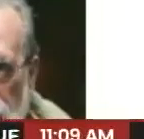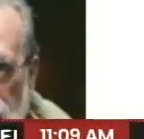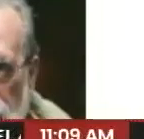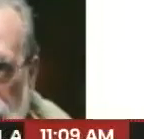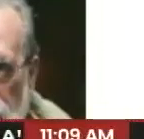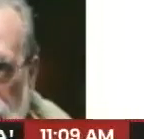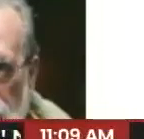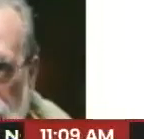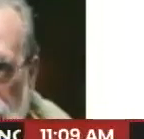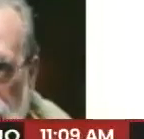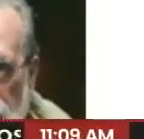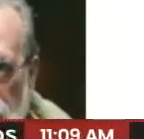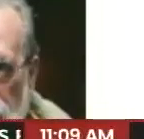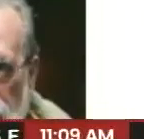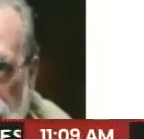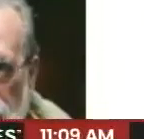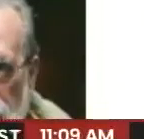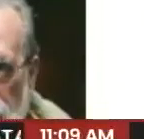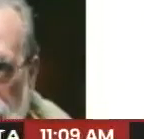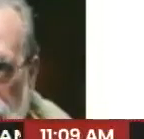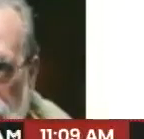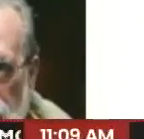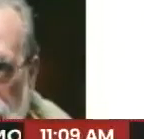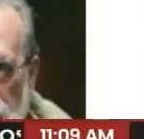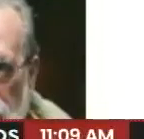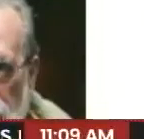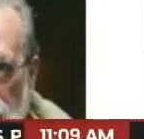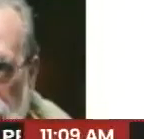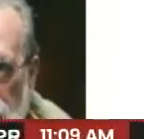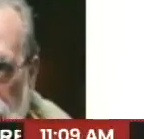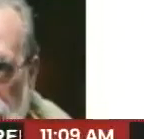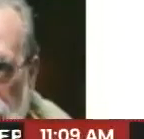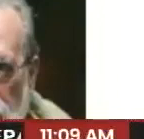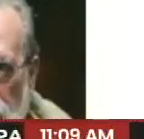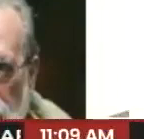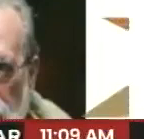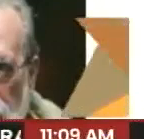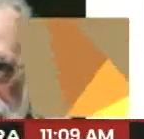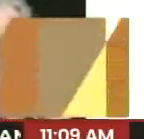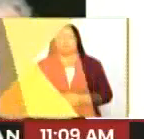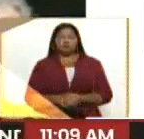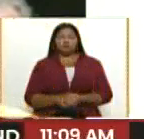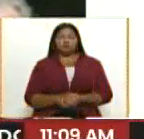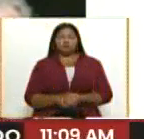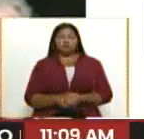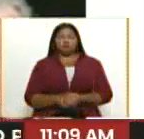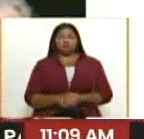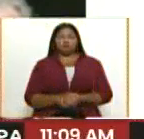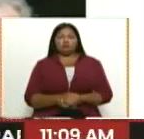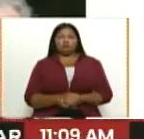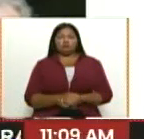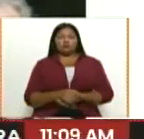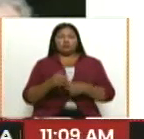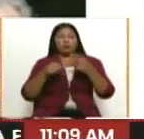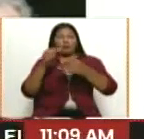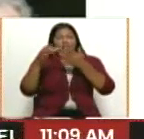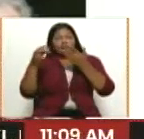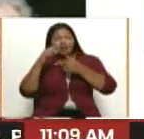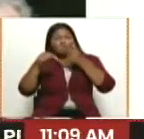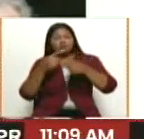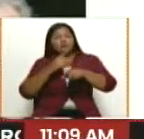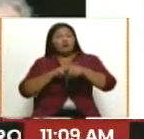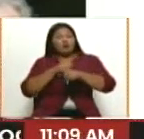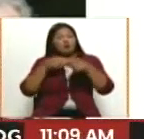el ministro de la Cultura ya ha anunciado que va a ser velado en la sede del CELAR. O sea, van a estar dando los detalles en las próximas